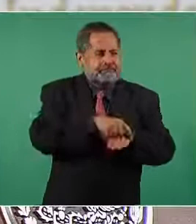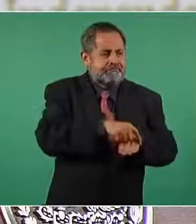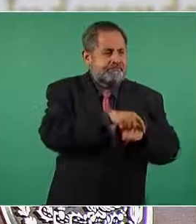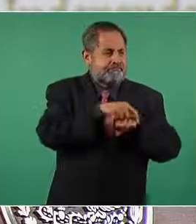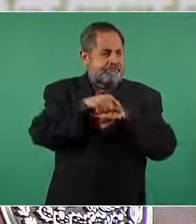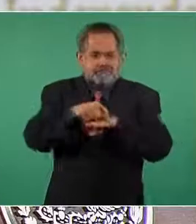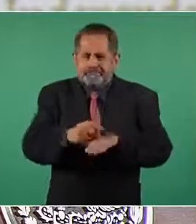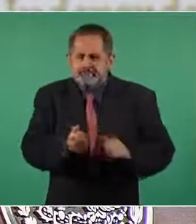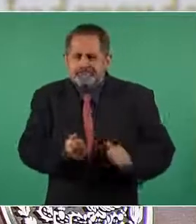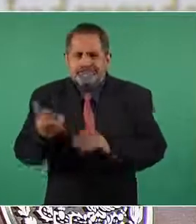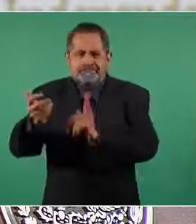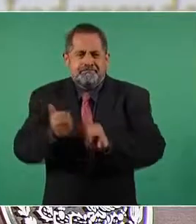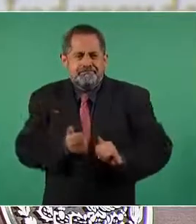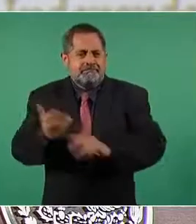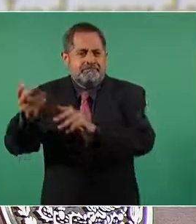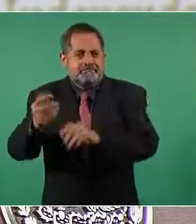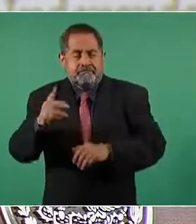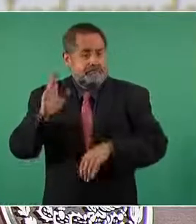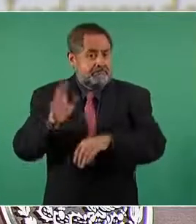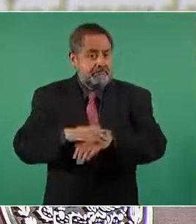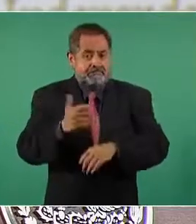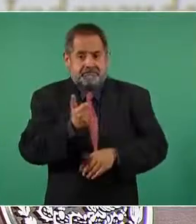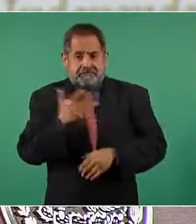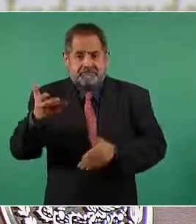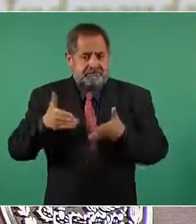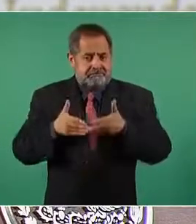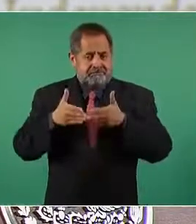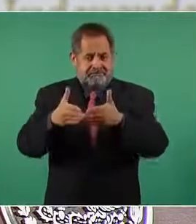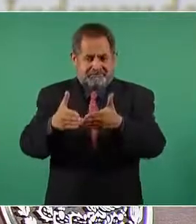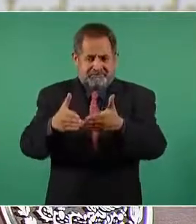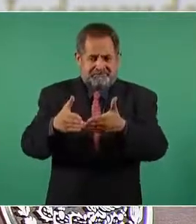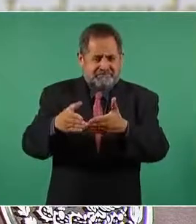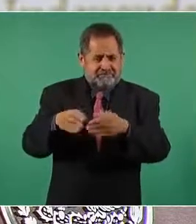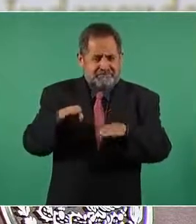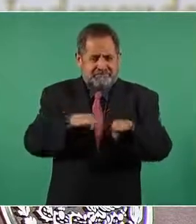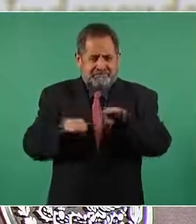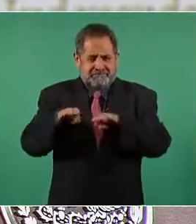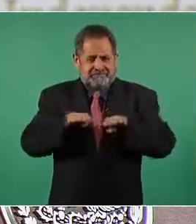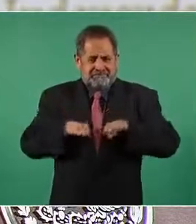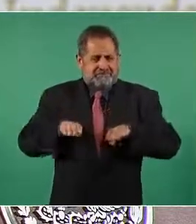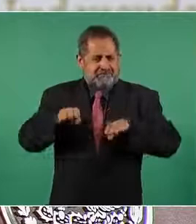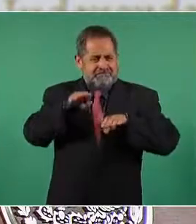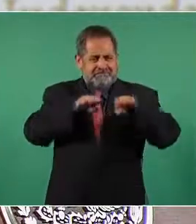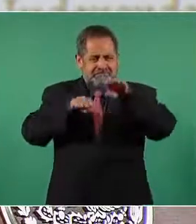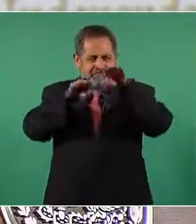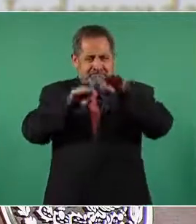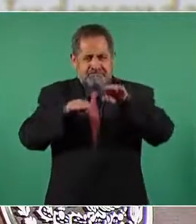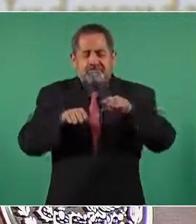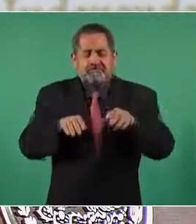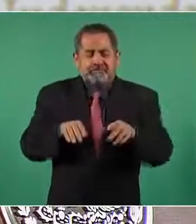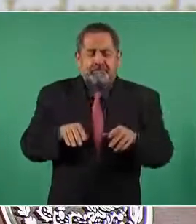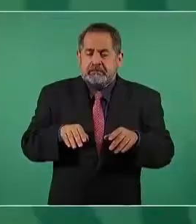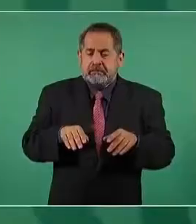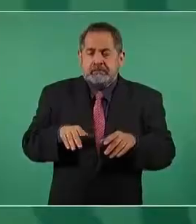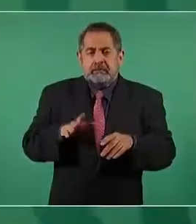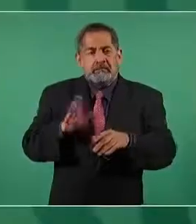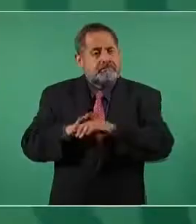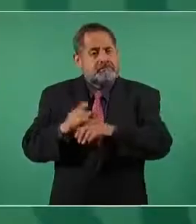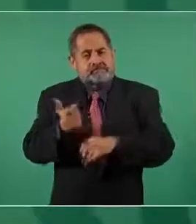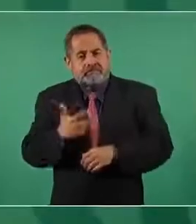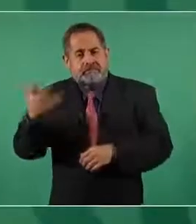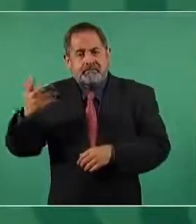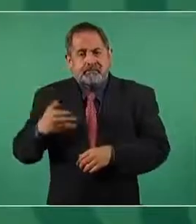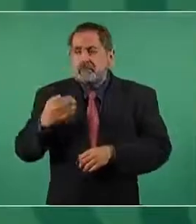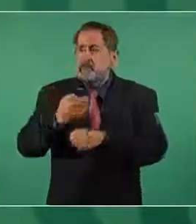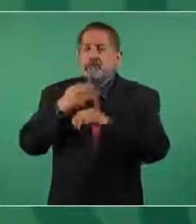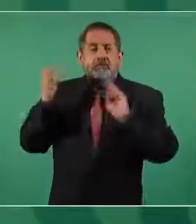en barcos y en contenedores. Hay demora a nivel mundial y han